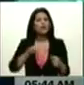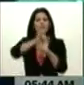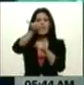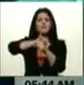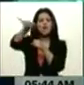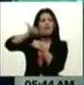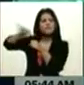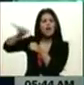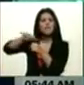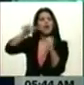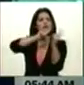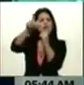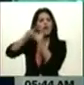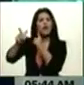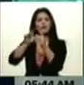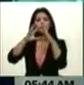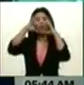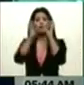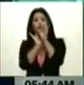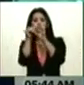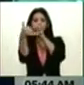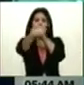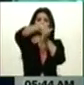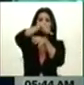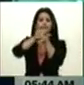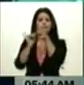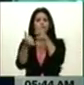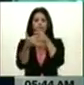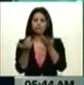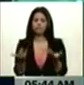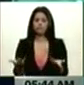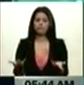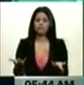y viaje? Le ha dado la vuelta al mundo.